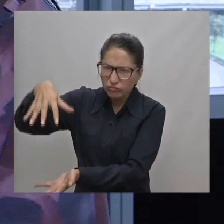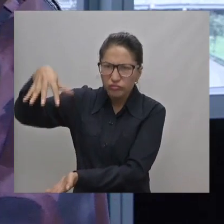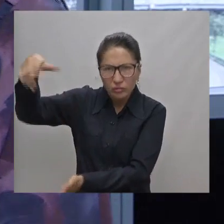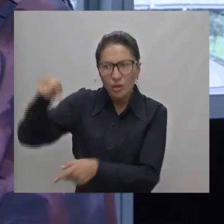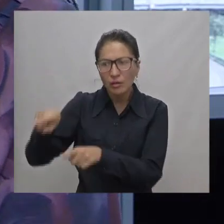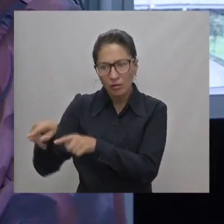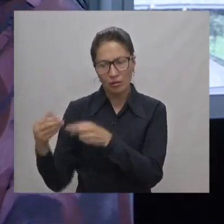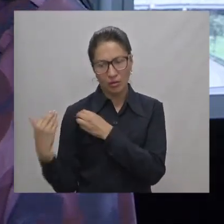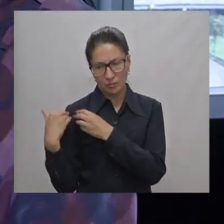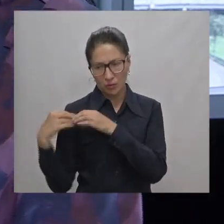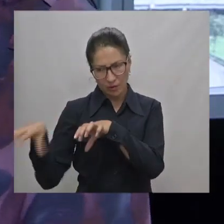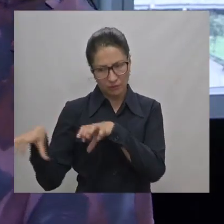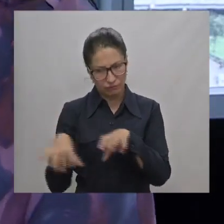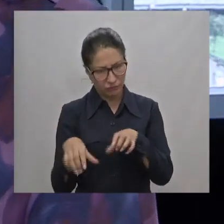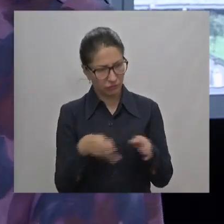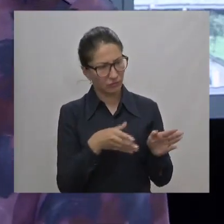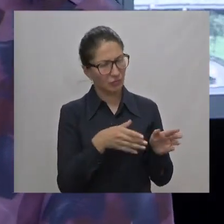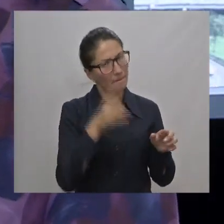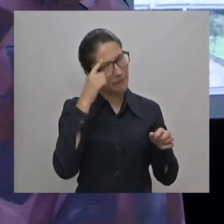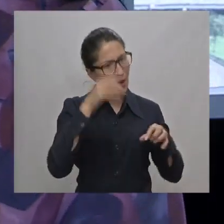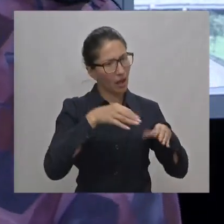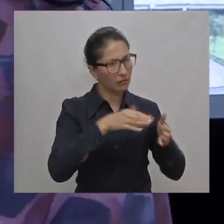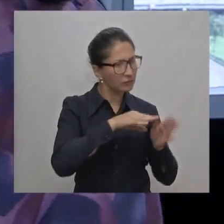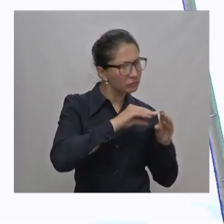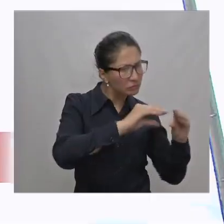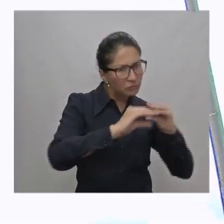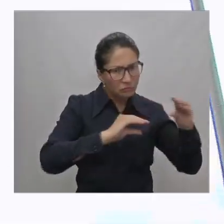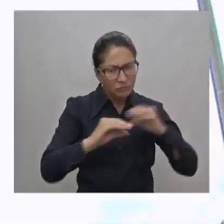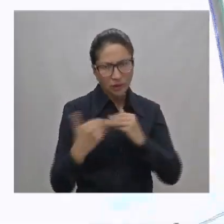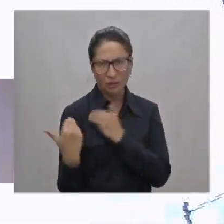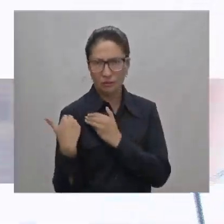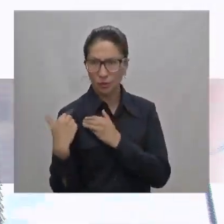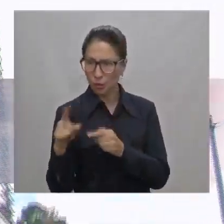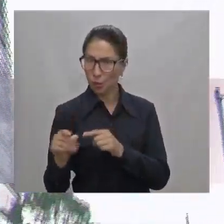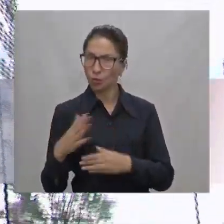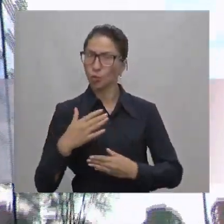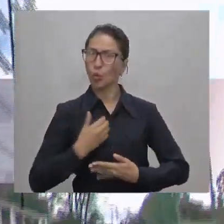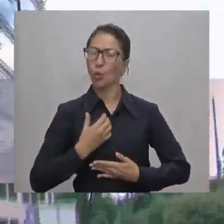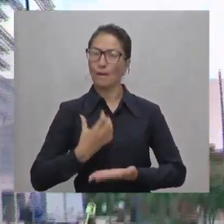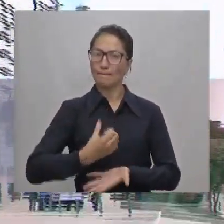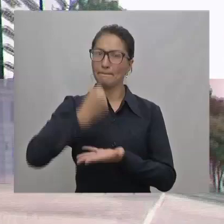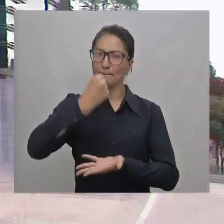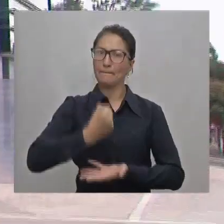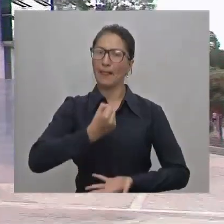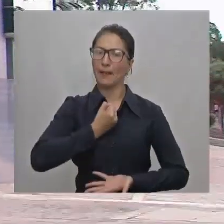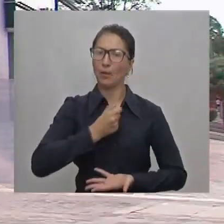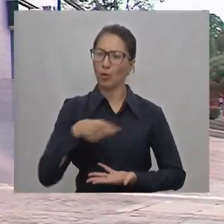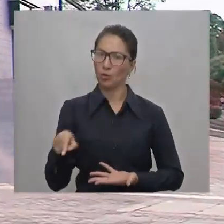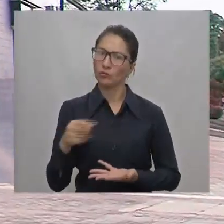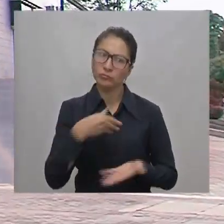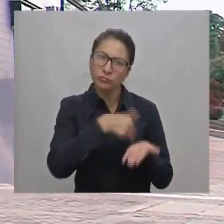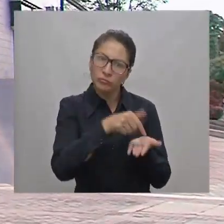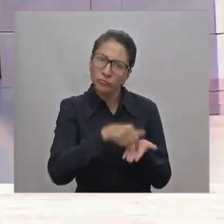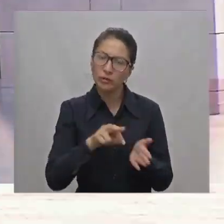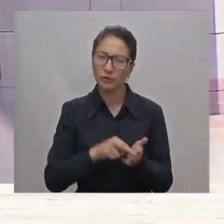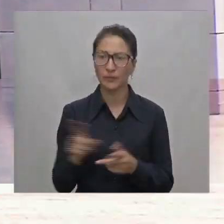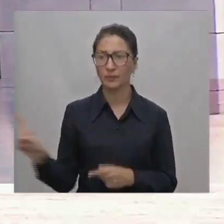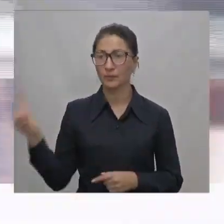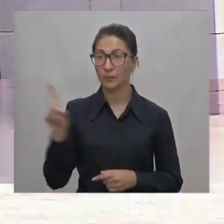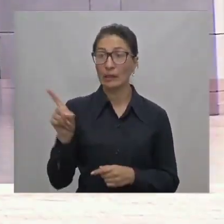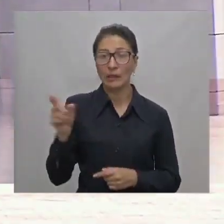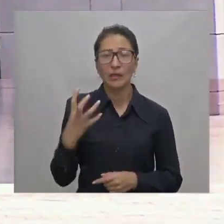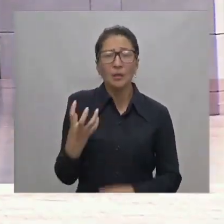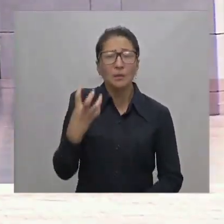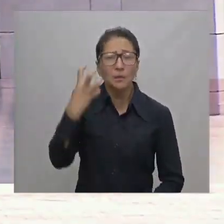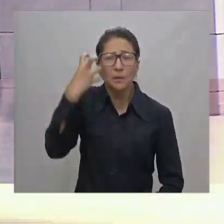esos recursos que son el patrimonio de la nación. Jaime Rodríguez Tibocha, testigo de los diferentes procesos de cambio, es uno de